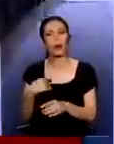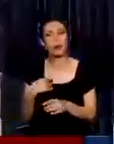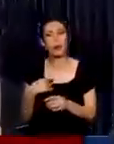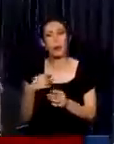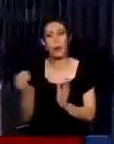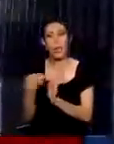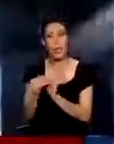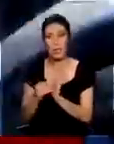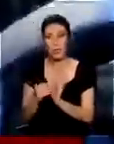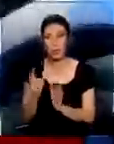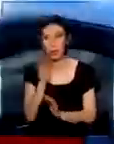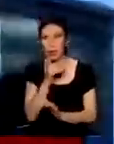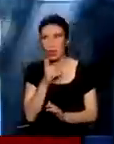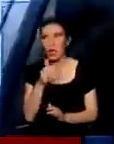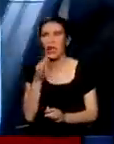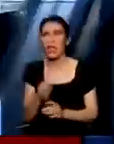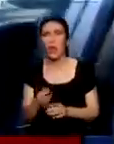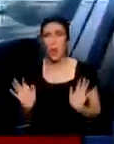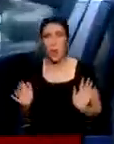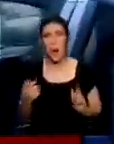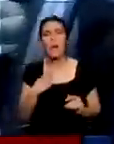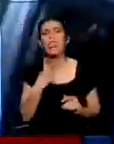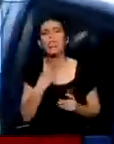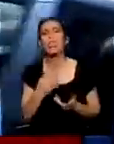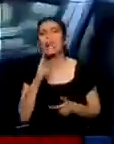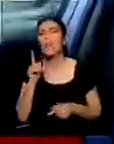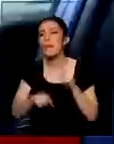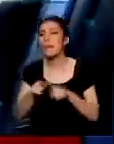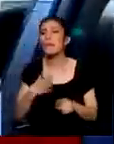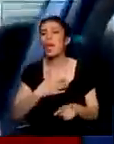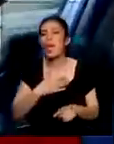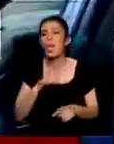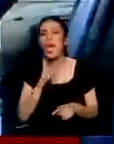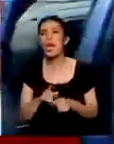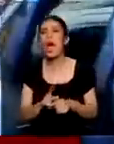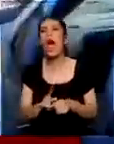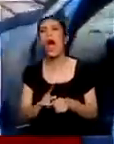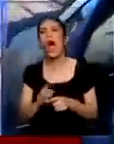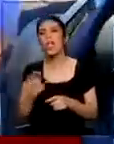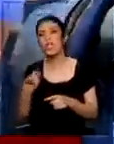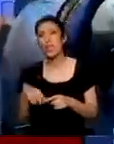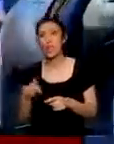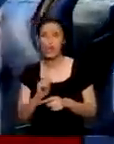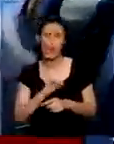reacción en el lugar. Me interesa porque mi primo, ¿qué andan buscando aquí? Ah, estamos buscando a Esteban. Al Juan, no está el Esteban.